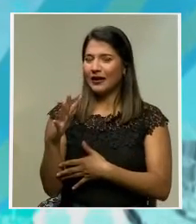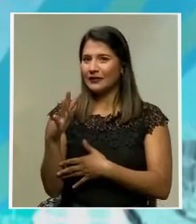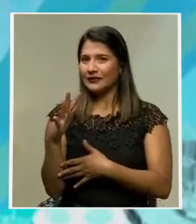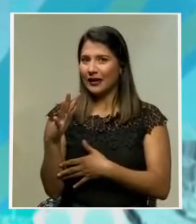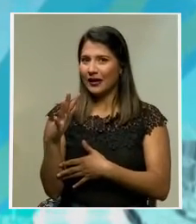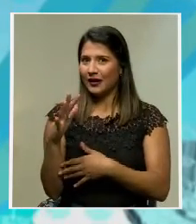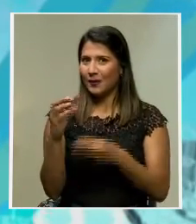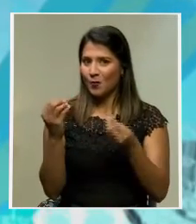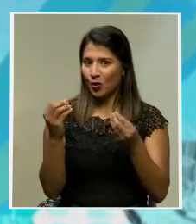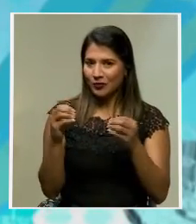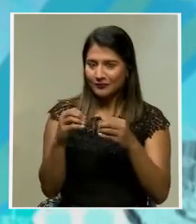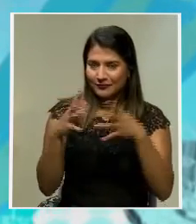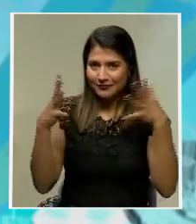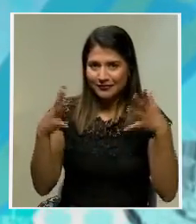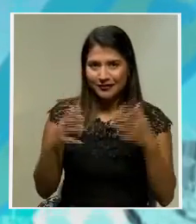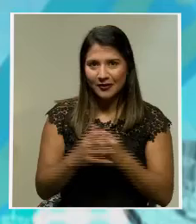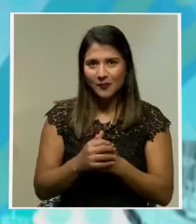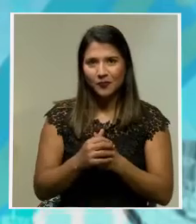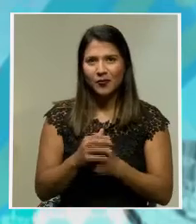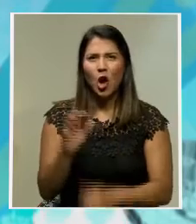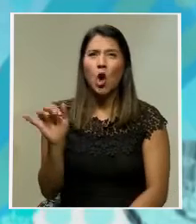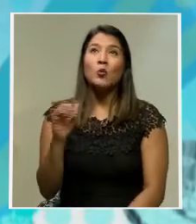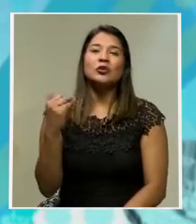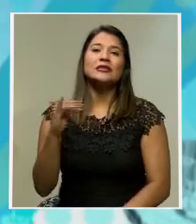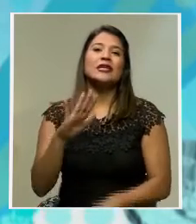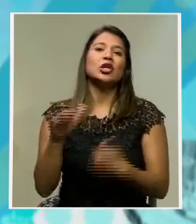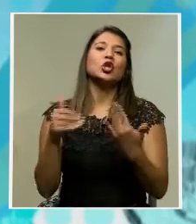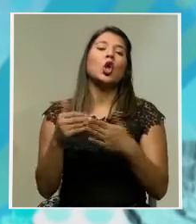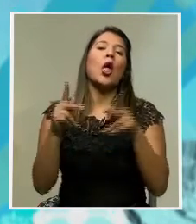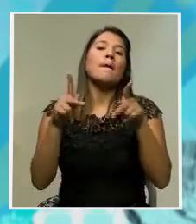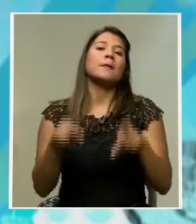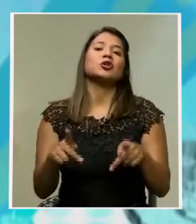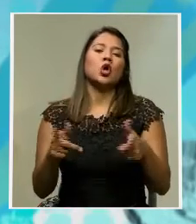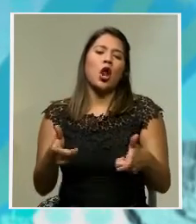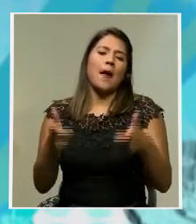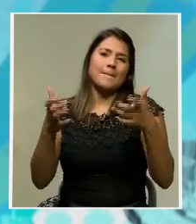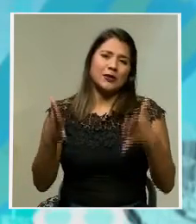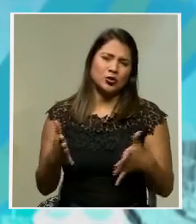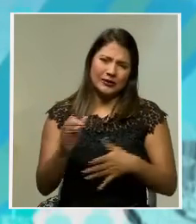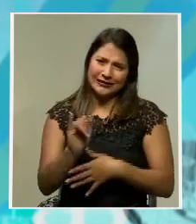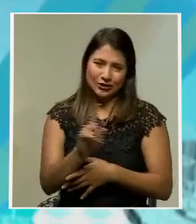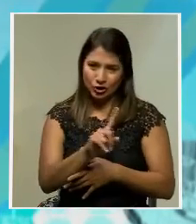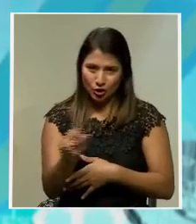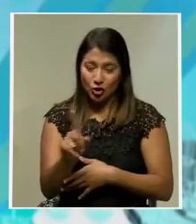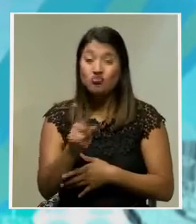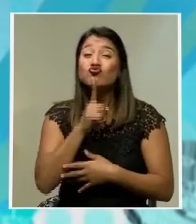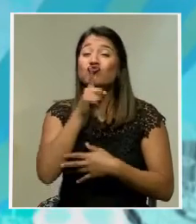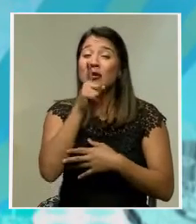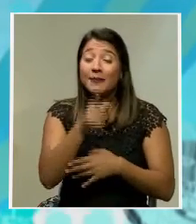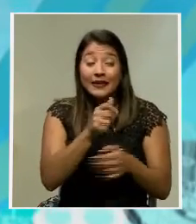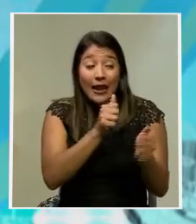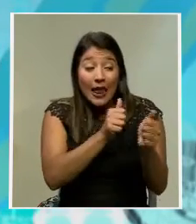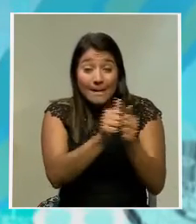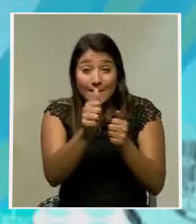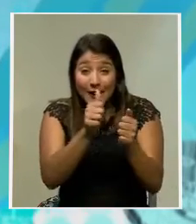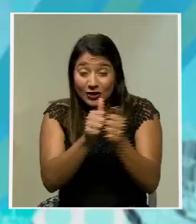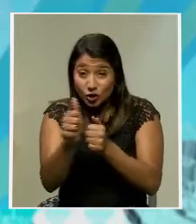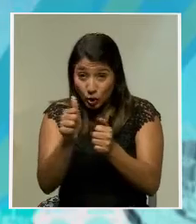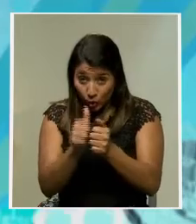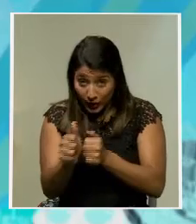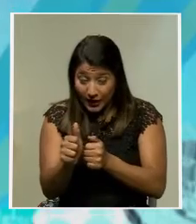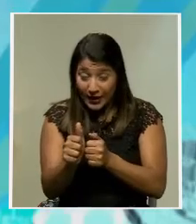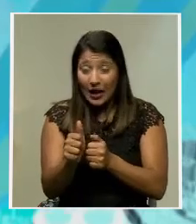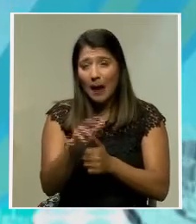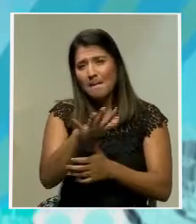multipensionados, como si todo el mundo fuese multimillonario, y ese tampoco era el caso. En realidad, la gran mayoría y el promedio de